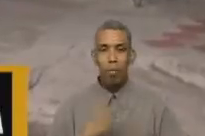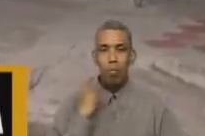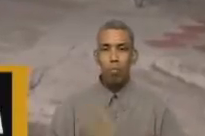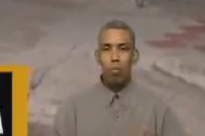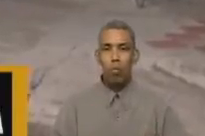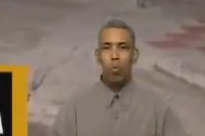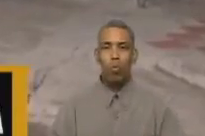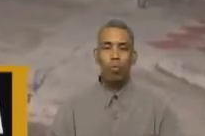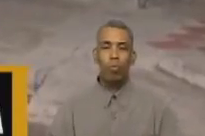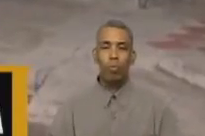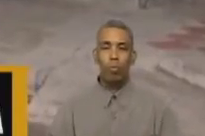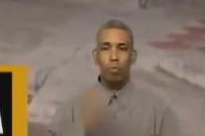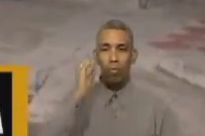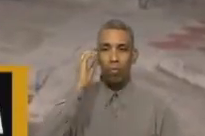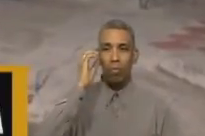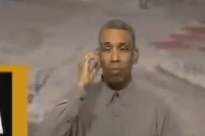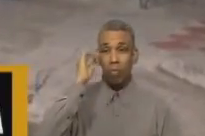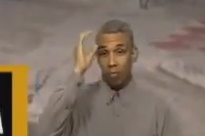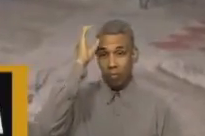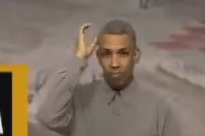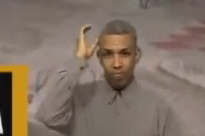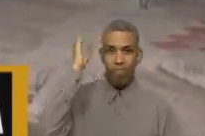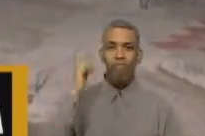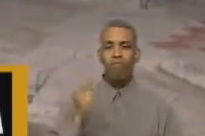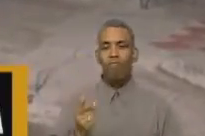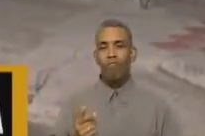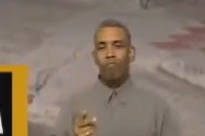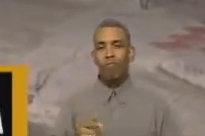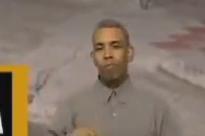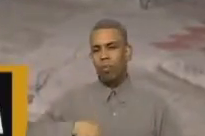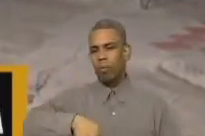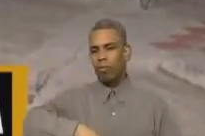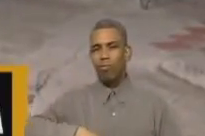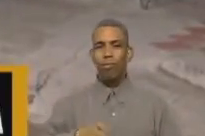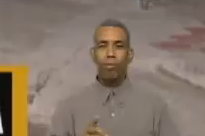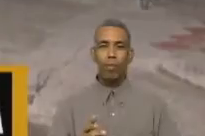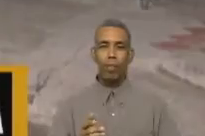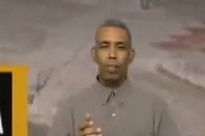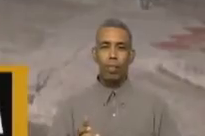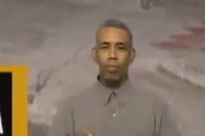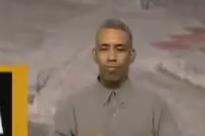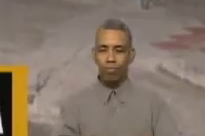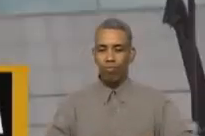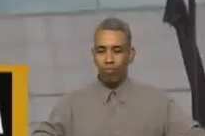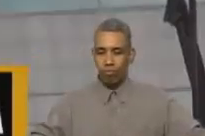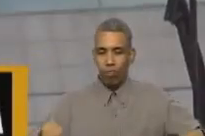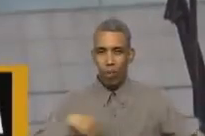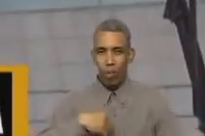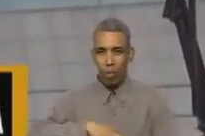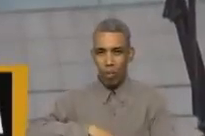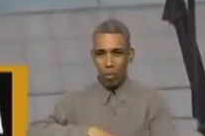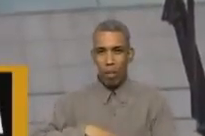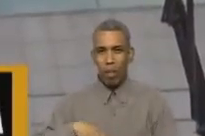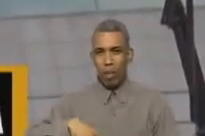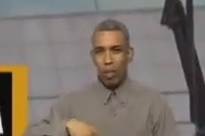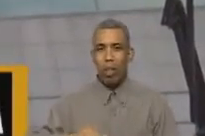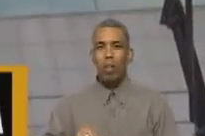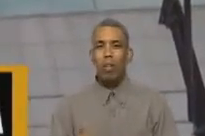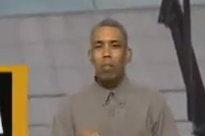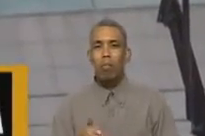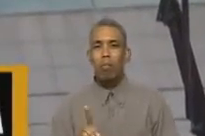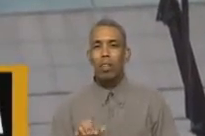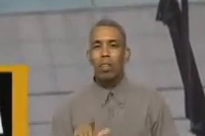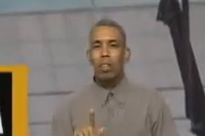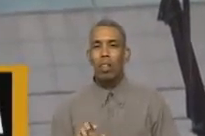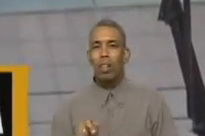Compañeros en estudio, muy buenas tardes, los saludamos desde las instalaciones de la clínica La Magdalena, en donde hace pocas horas falleció la persona de